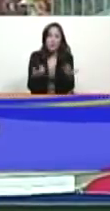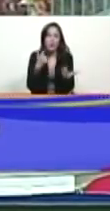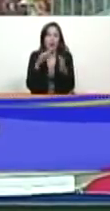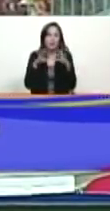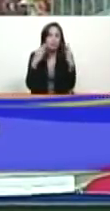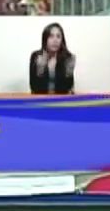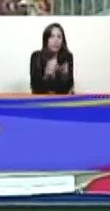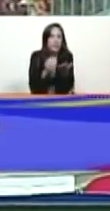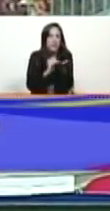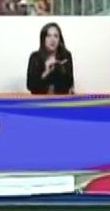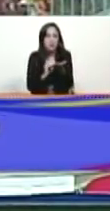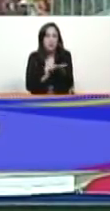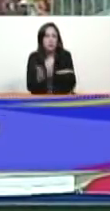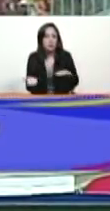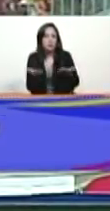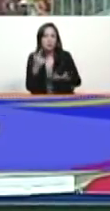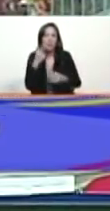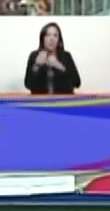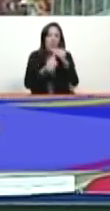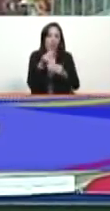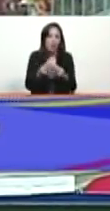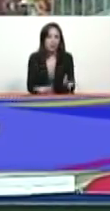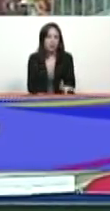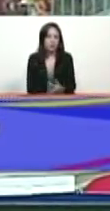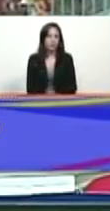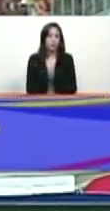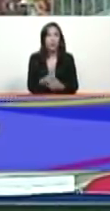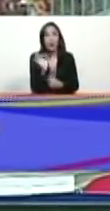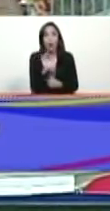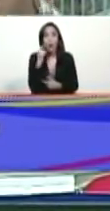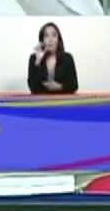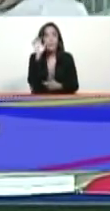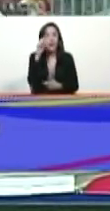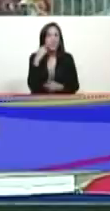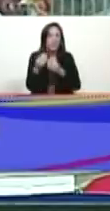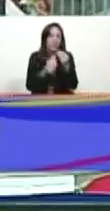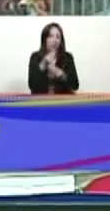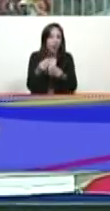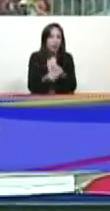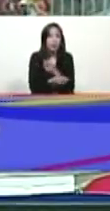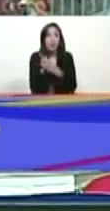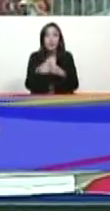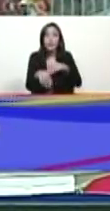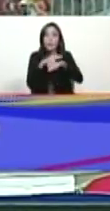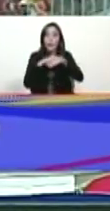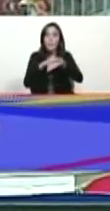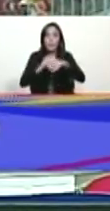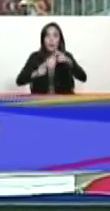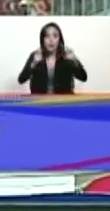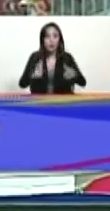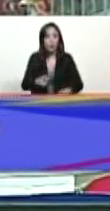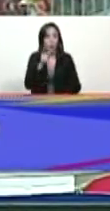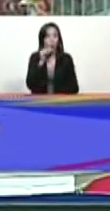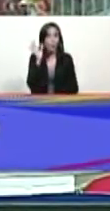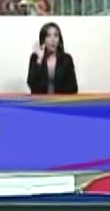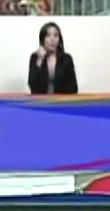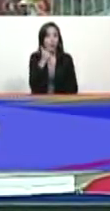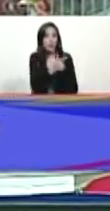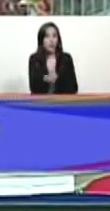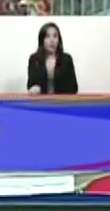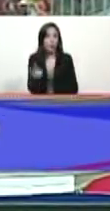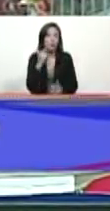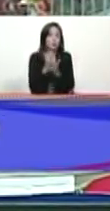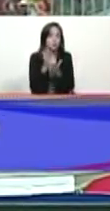familia? ¿Qué has hecho hoy para mejorar tu patria? Y le digo a mis ministros y ministras, siempre